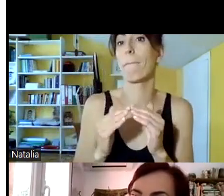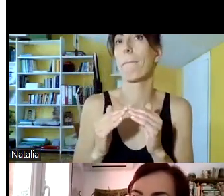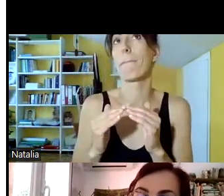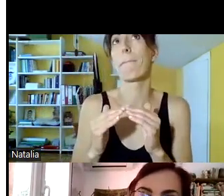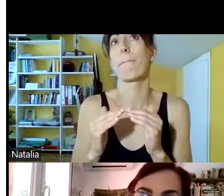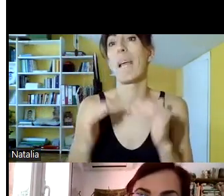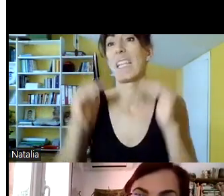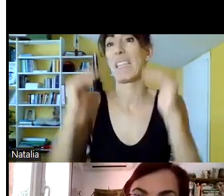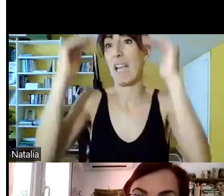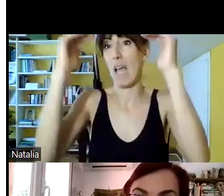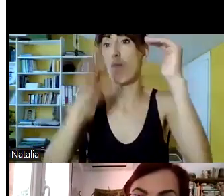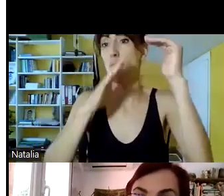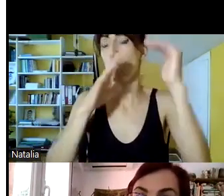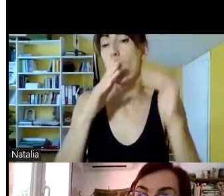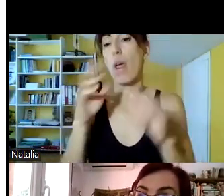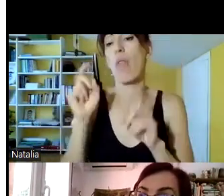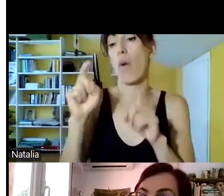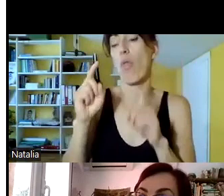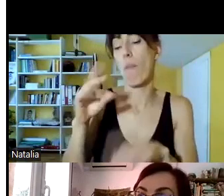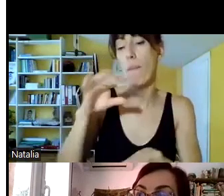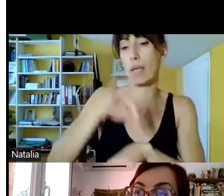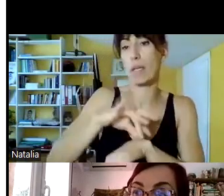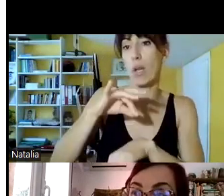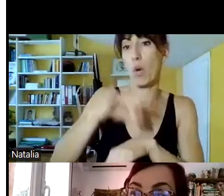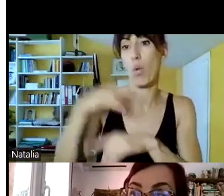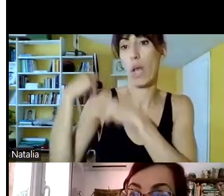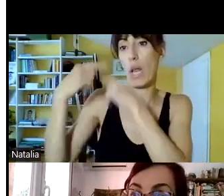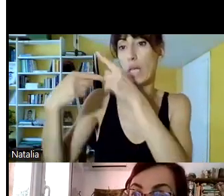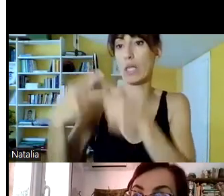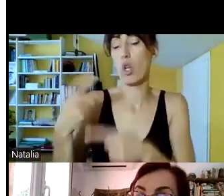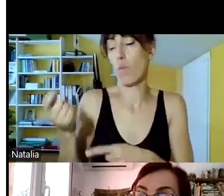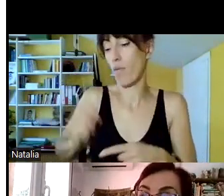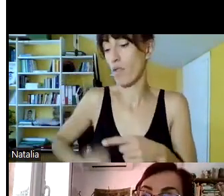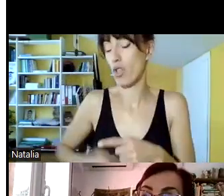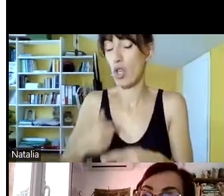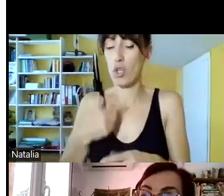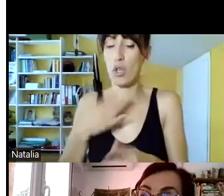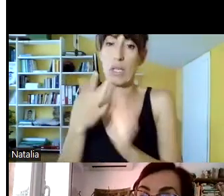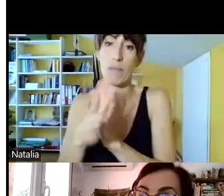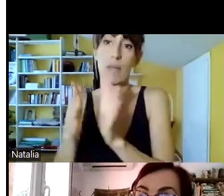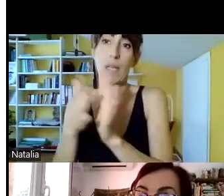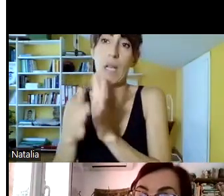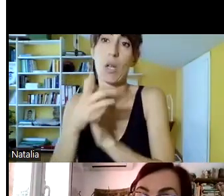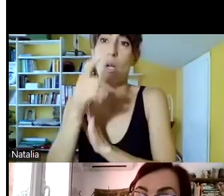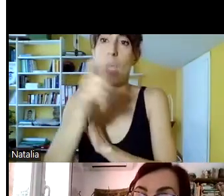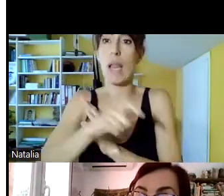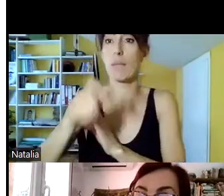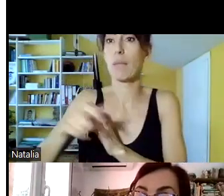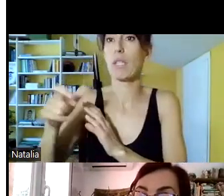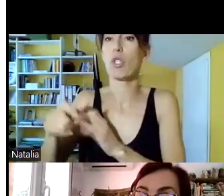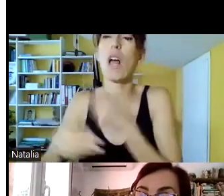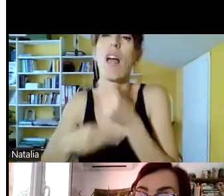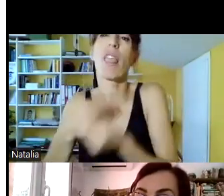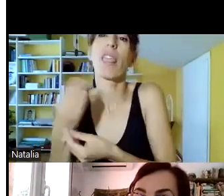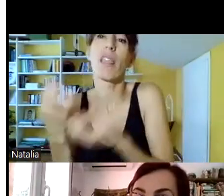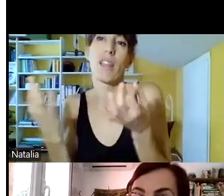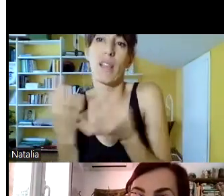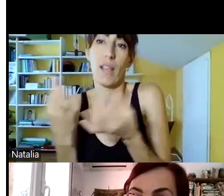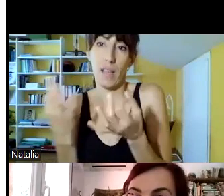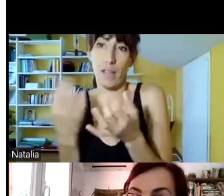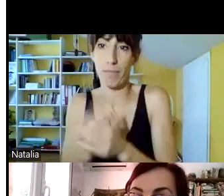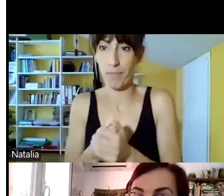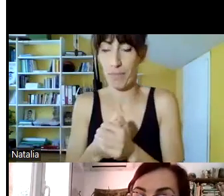la educación para la salud clásica, ¿no? Donde los profesionales vamos a explicarles a las personas lo que tienen que hacer, vamos